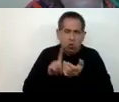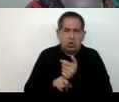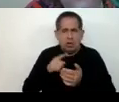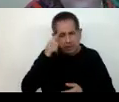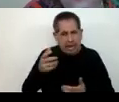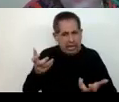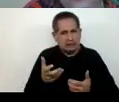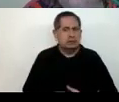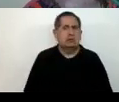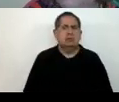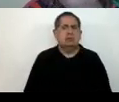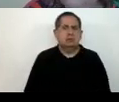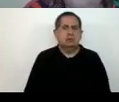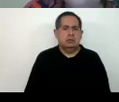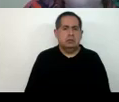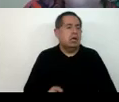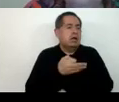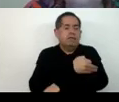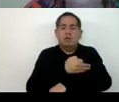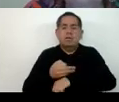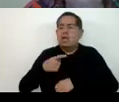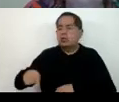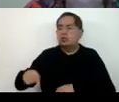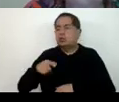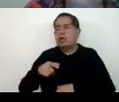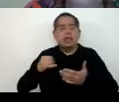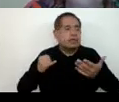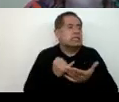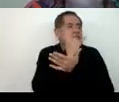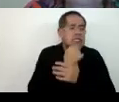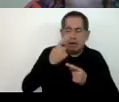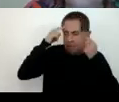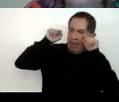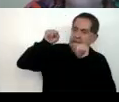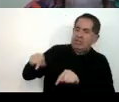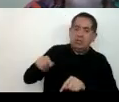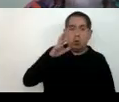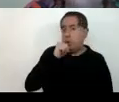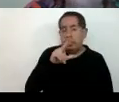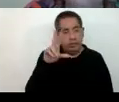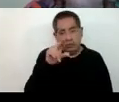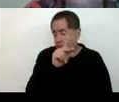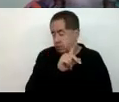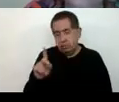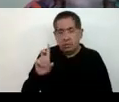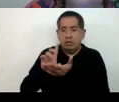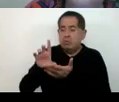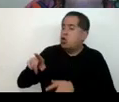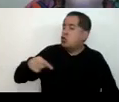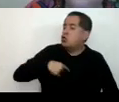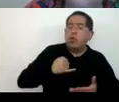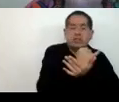cabo. La familia no puede decidir por su familiar con discapacidad. Tenga